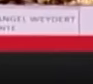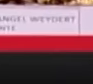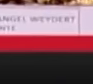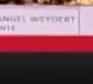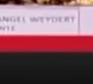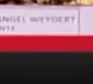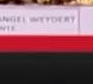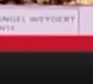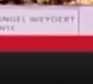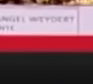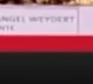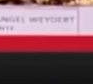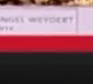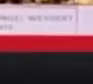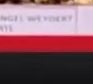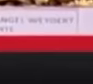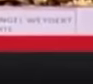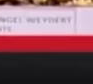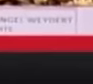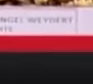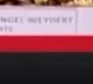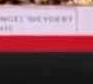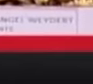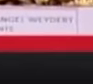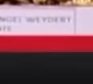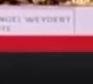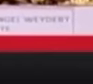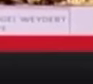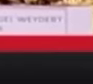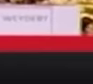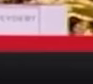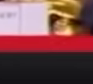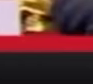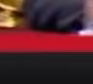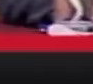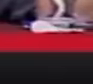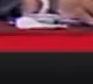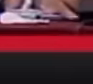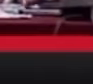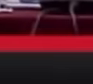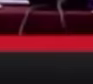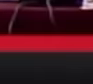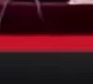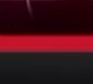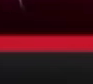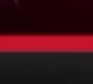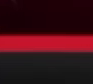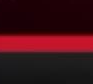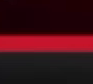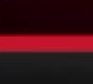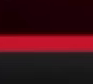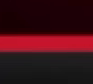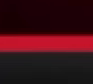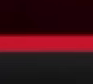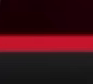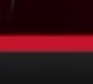Constantino va a hacer algunas precisiones adicionales con su venia, señor presidente. Bien, tiene la palabra la señora Constantino. Muchas gracias,